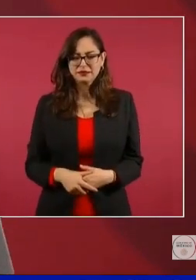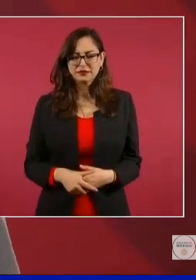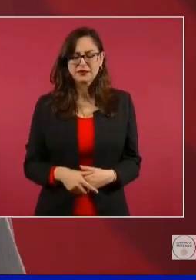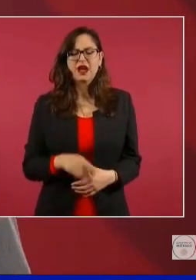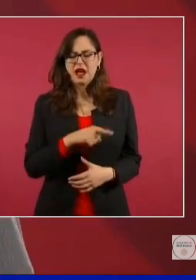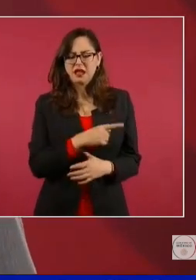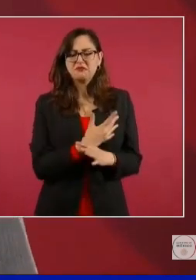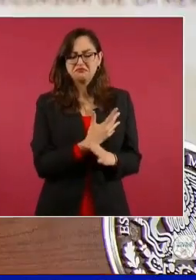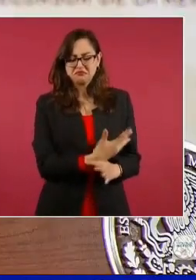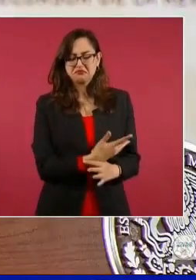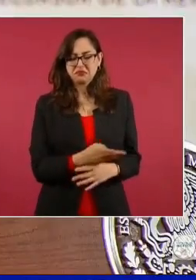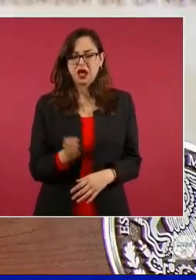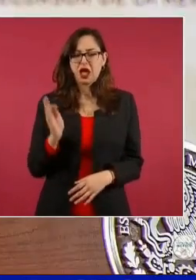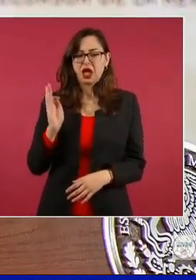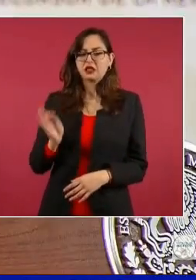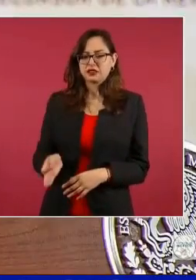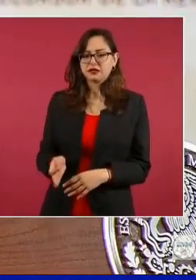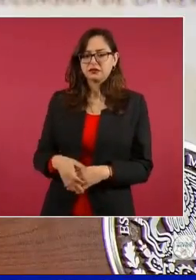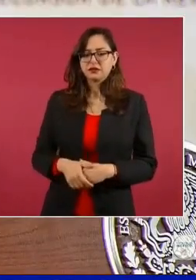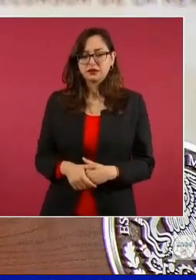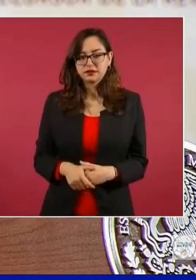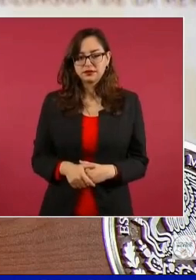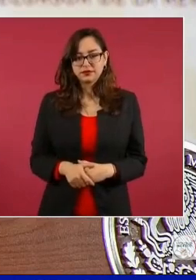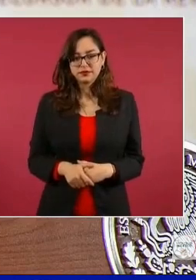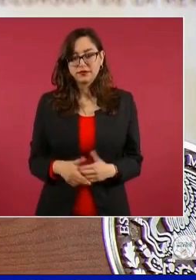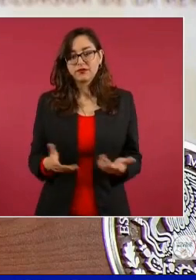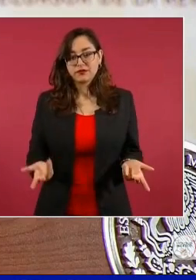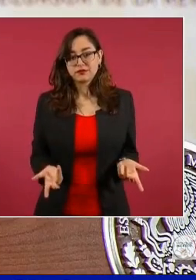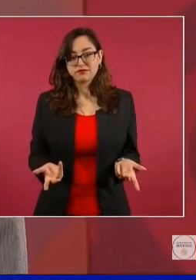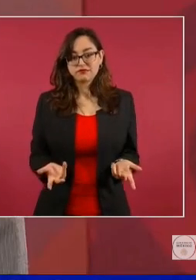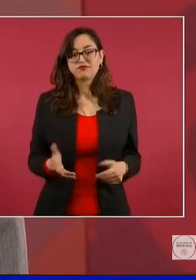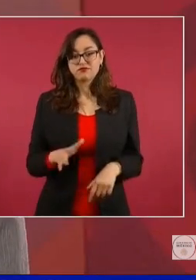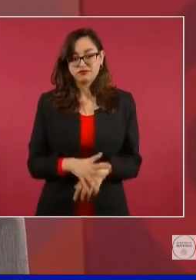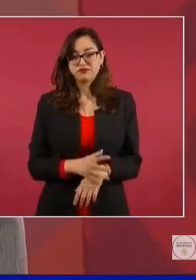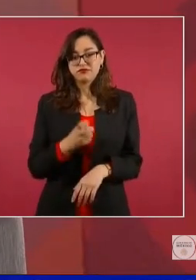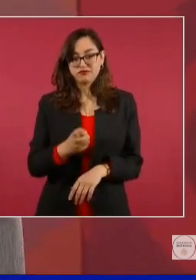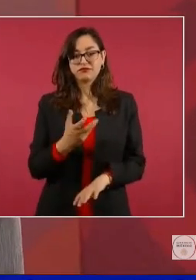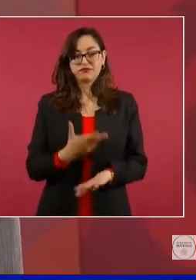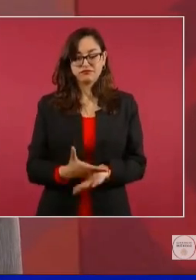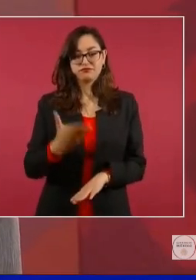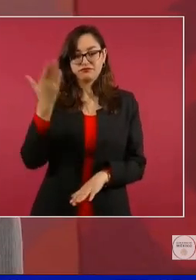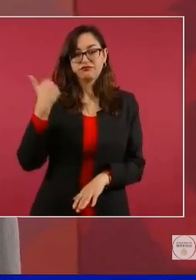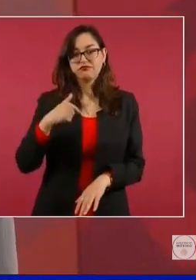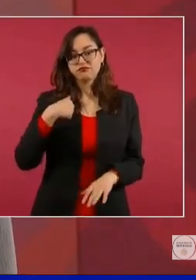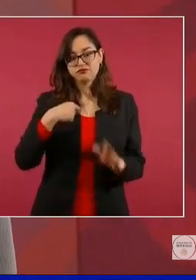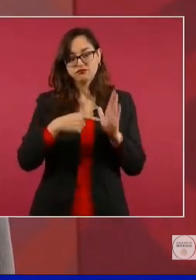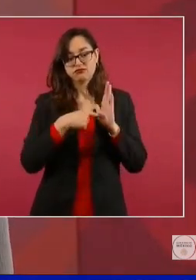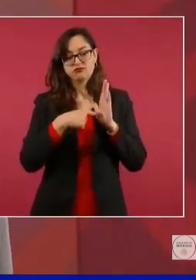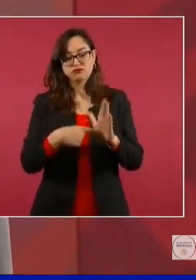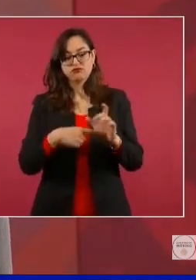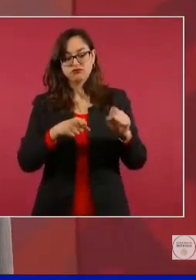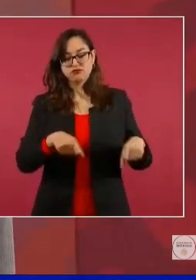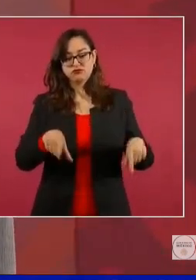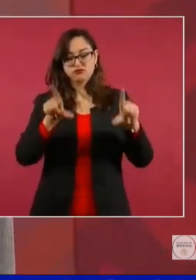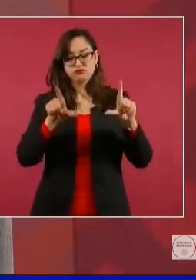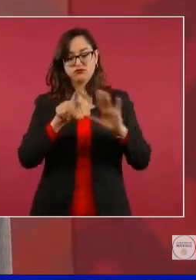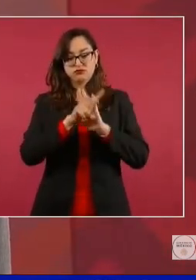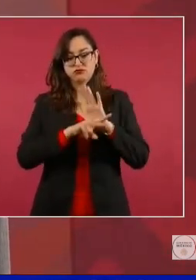Por eso la vez pasada puse las palabras del fiscal, donde lo cita a él.